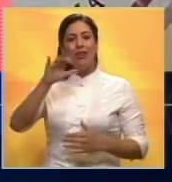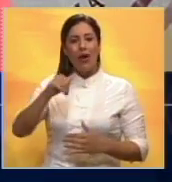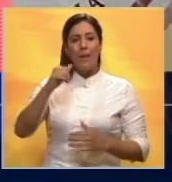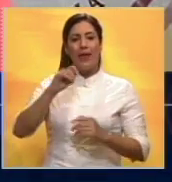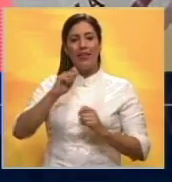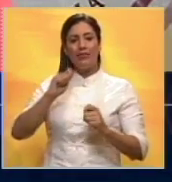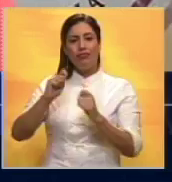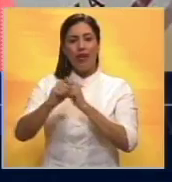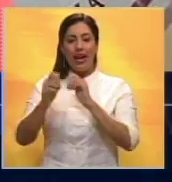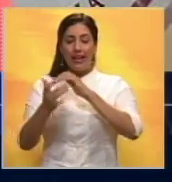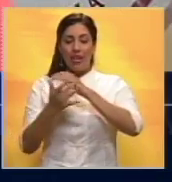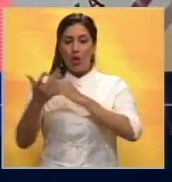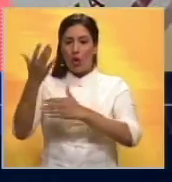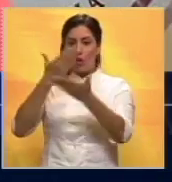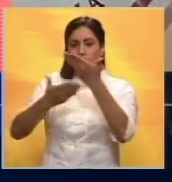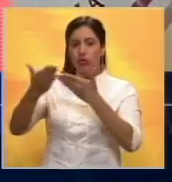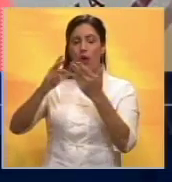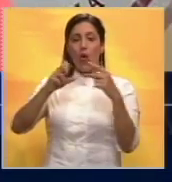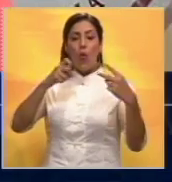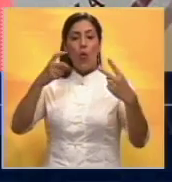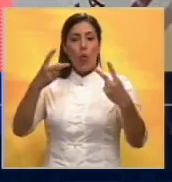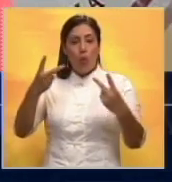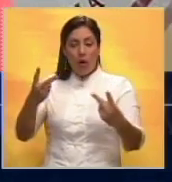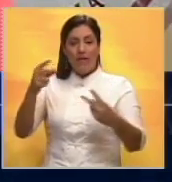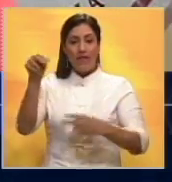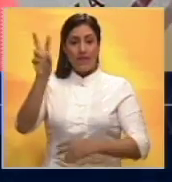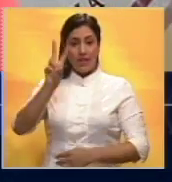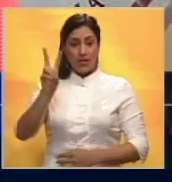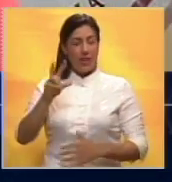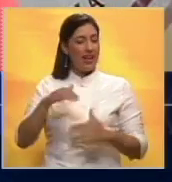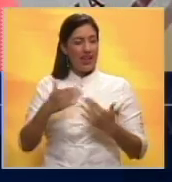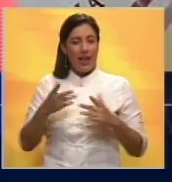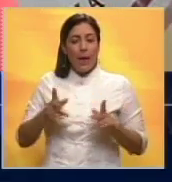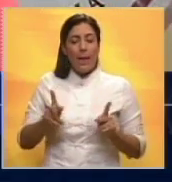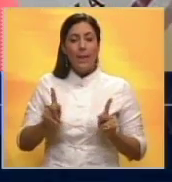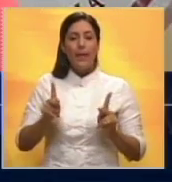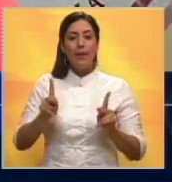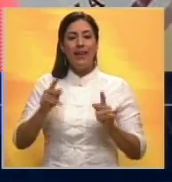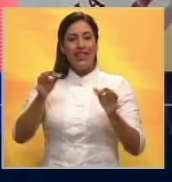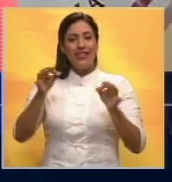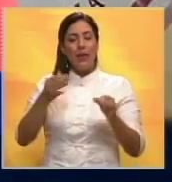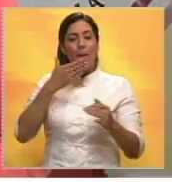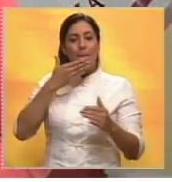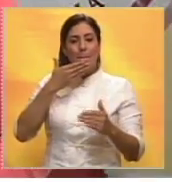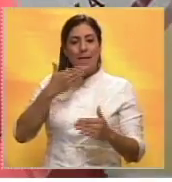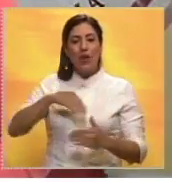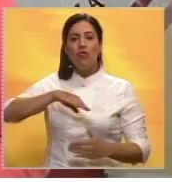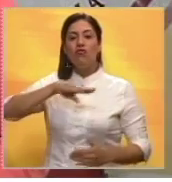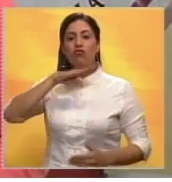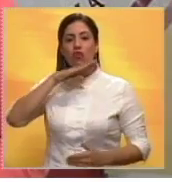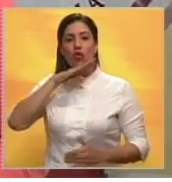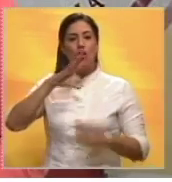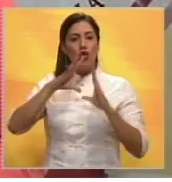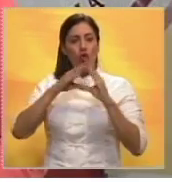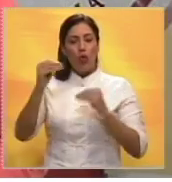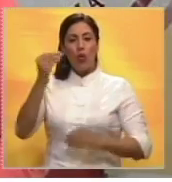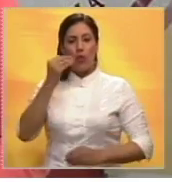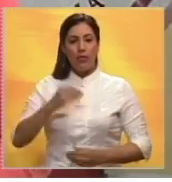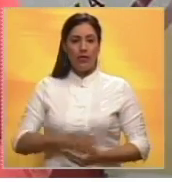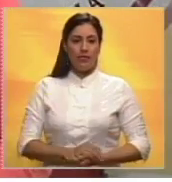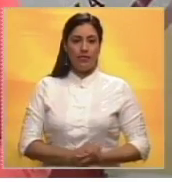a la transferencia tecnológica y así instalar industrias en Venezuela que permitan garantizar un mayor abastecimiento sobre todo de